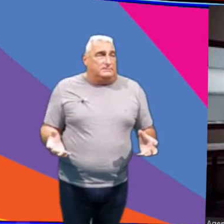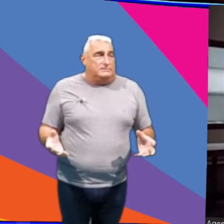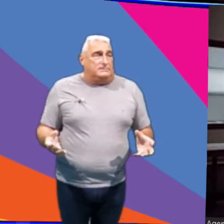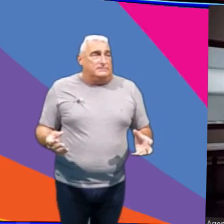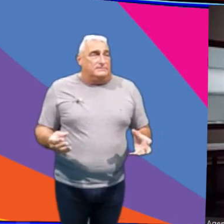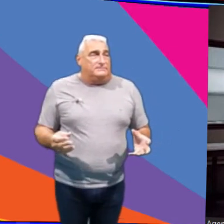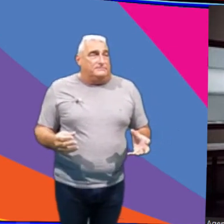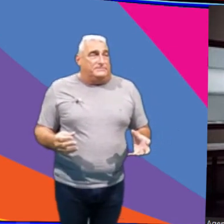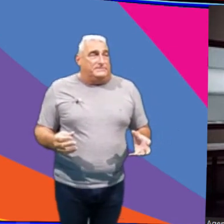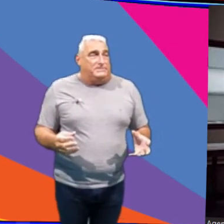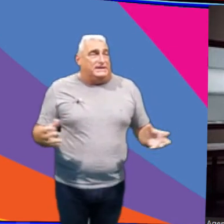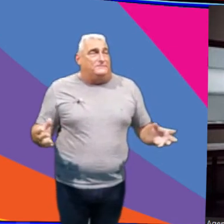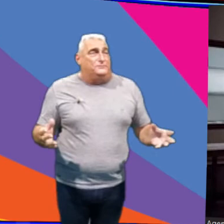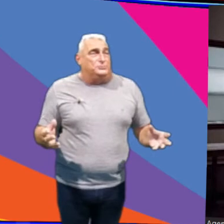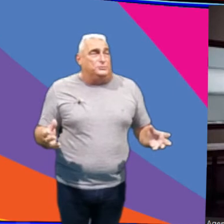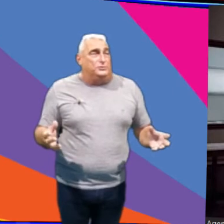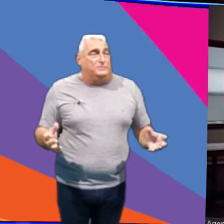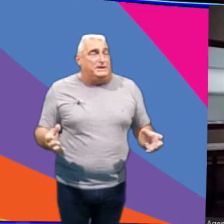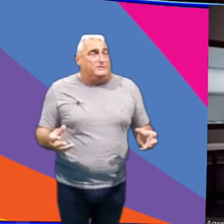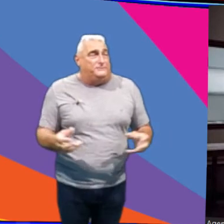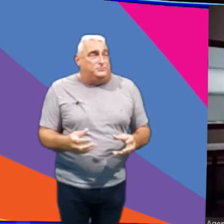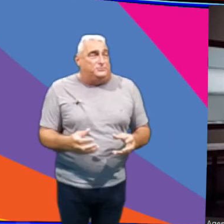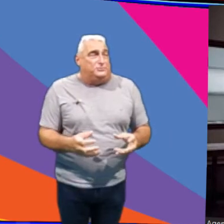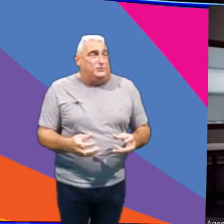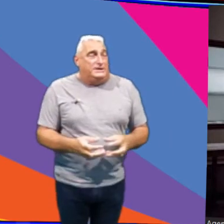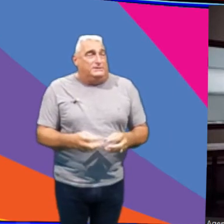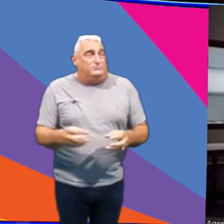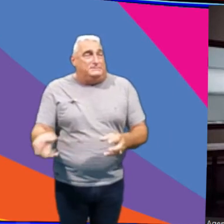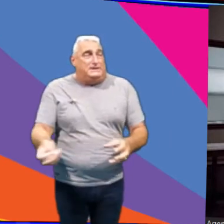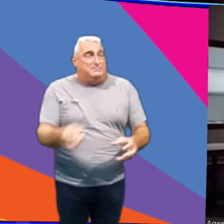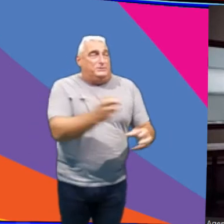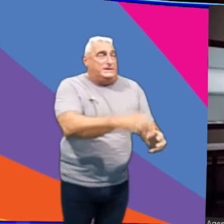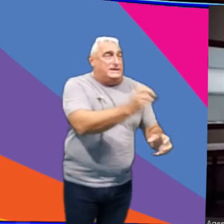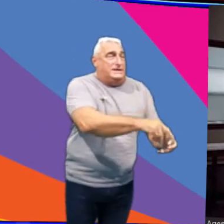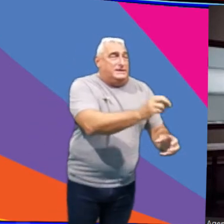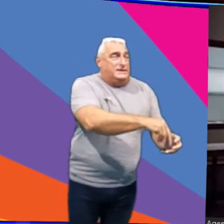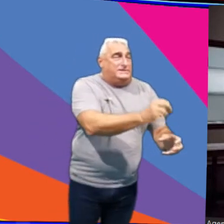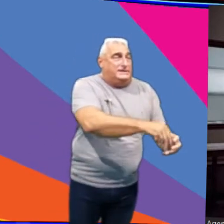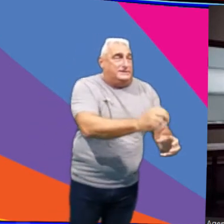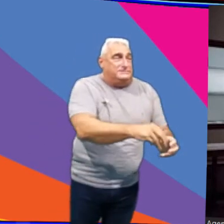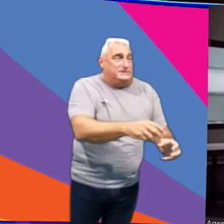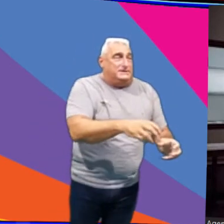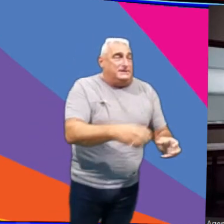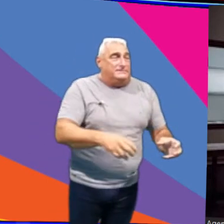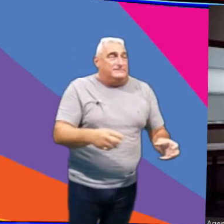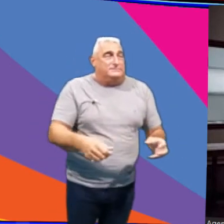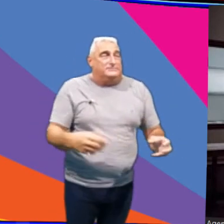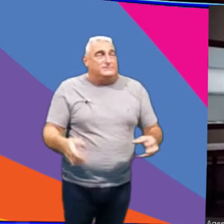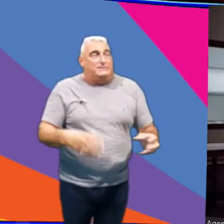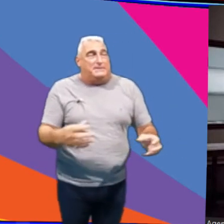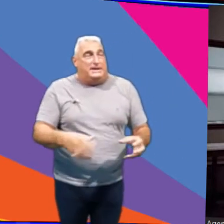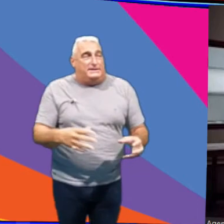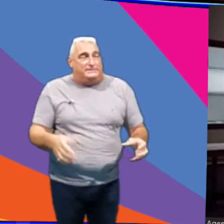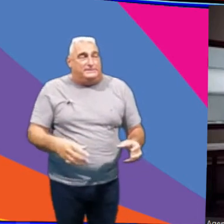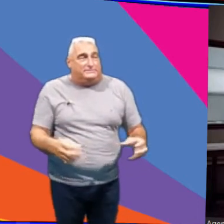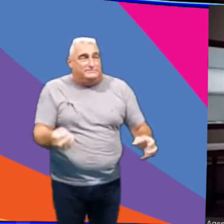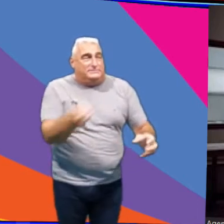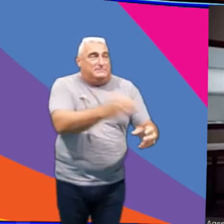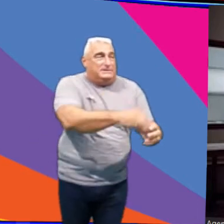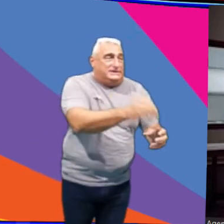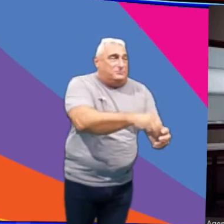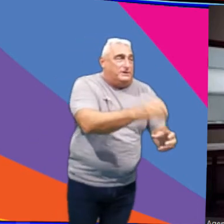Mira, usted me termina de hacer viaje al futuro. Viaje al futuro. De última le ponía ¿cómo se llama? No usaba más